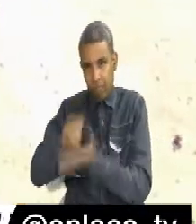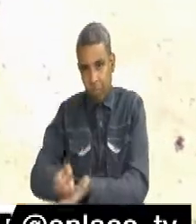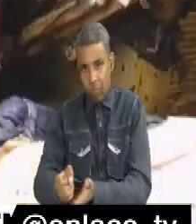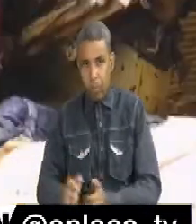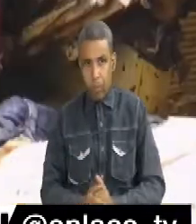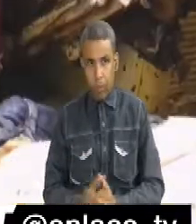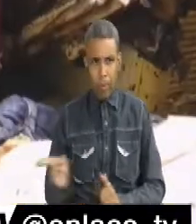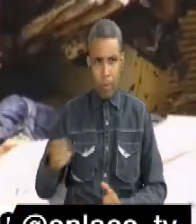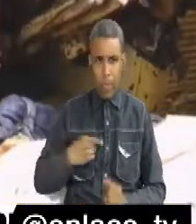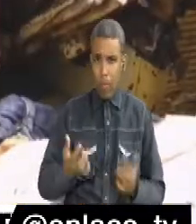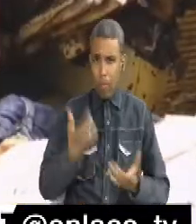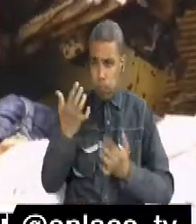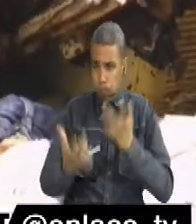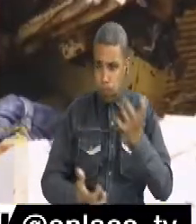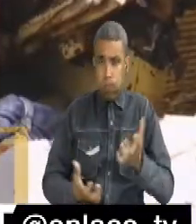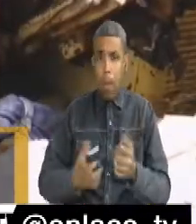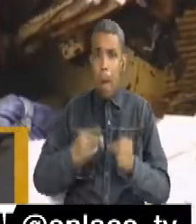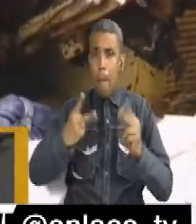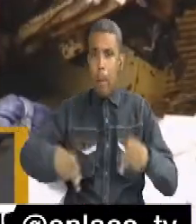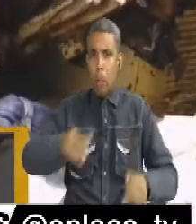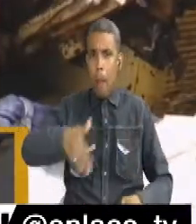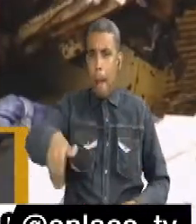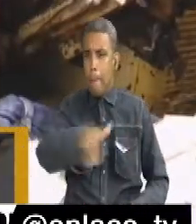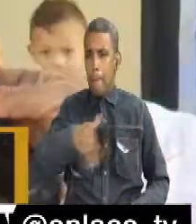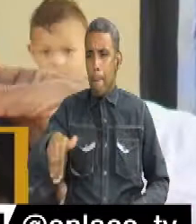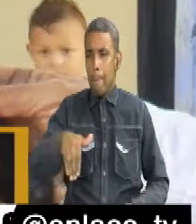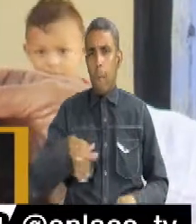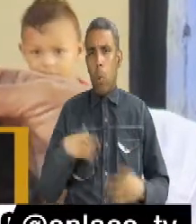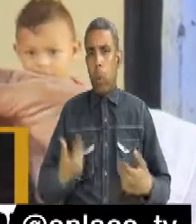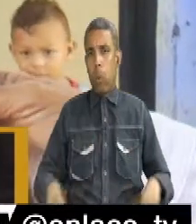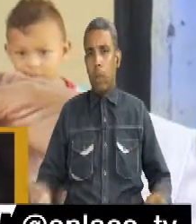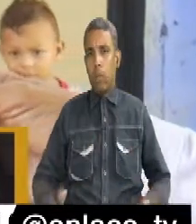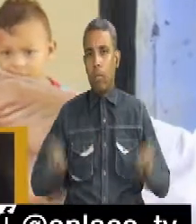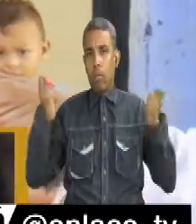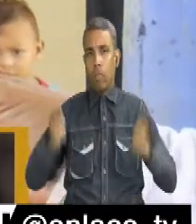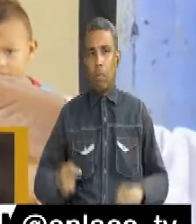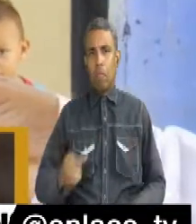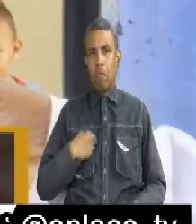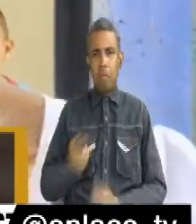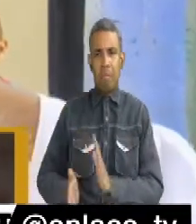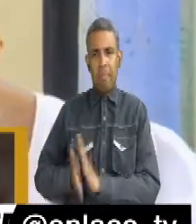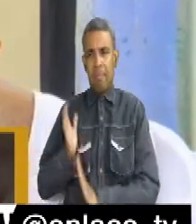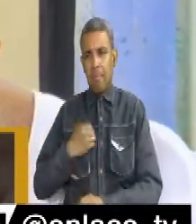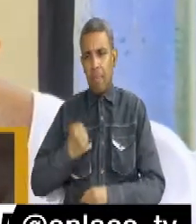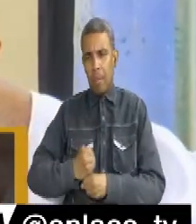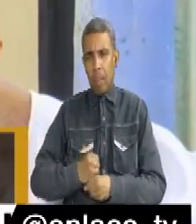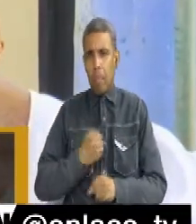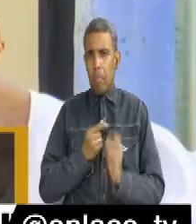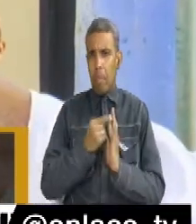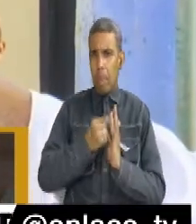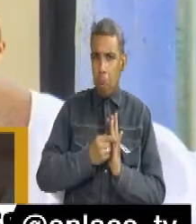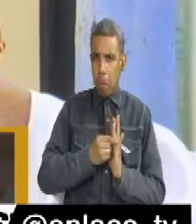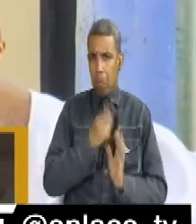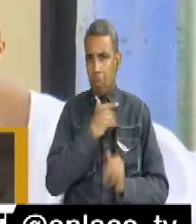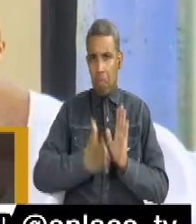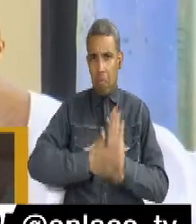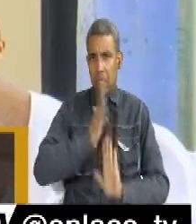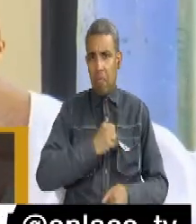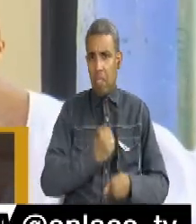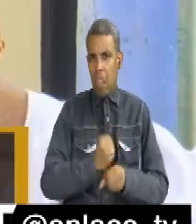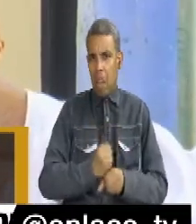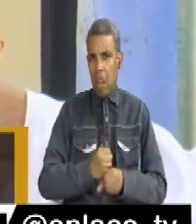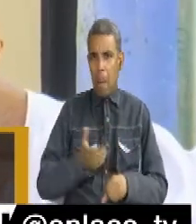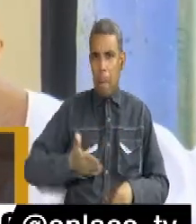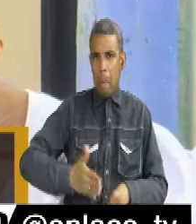En la casa no había ninguna persona al momento del trágico hecho. Yo estaba laborando y mi esposo estaba pescando, y cuando llegamos, pues los vecinos